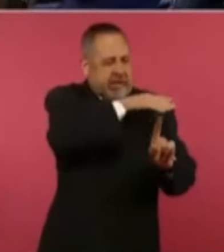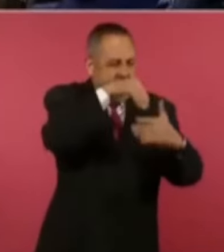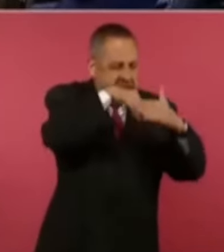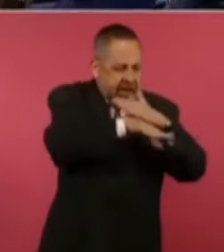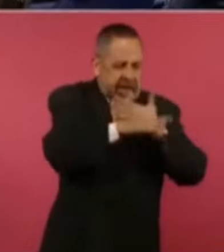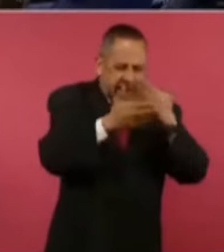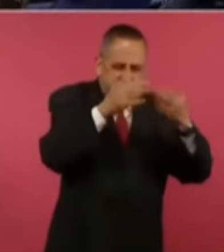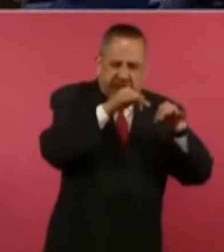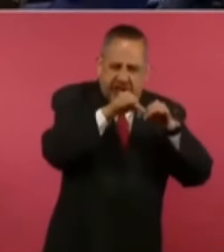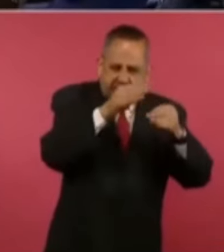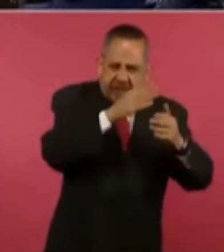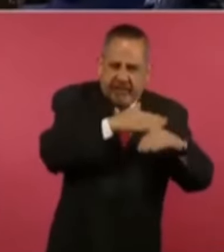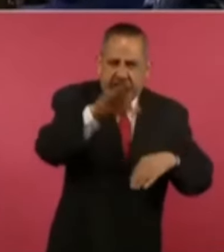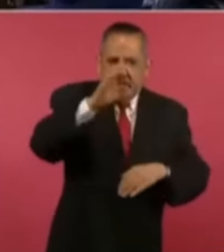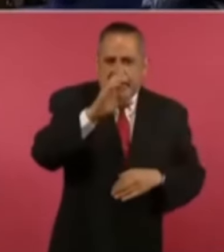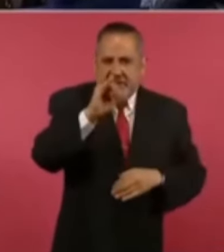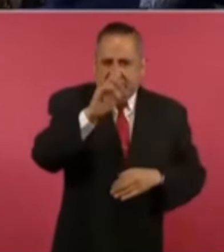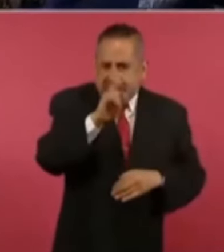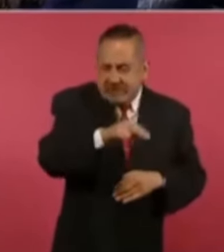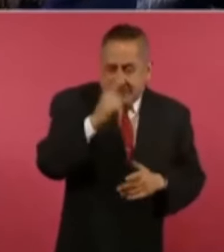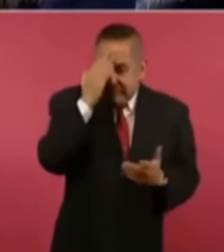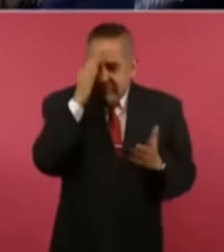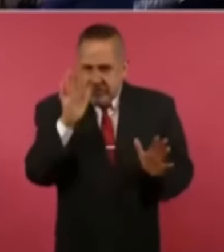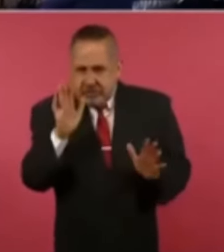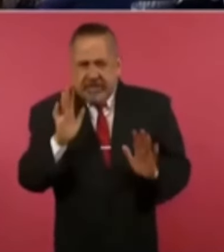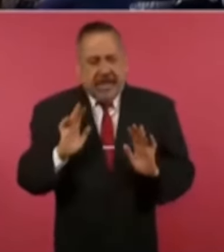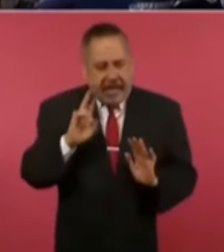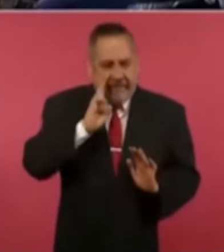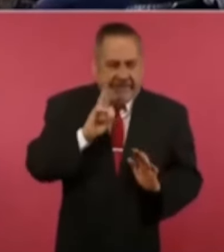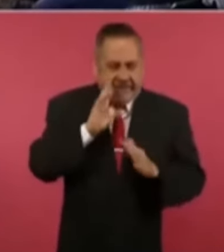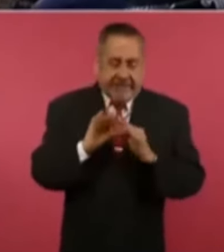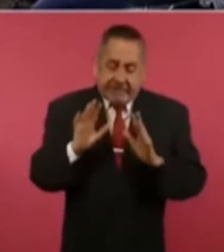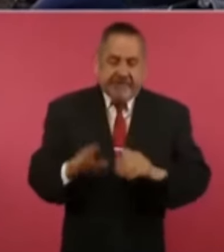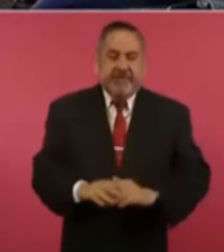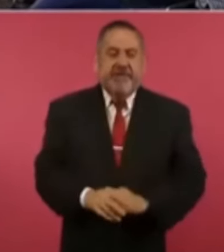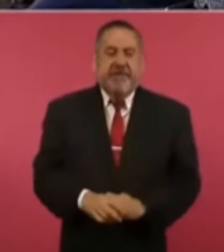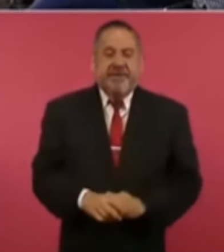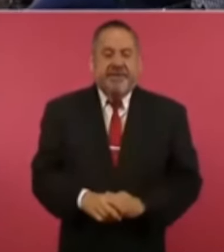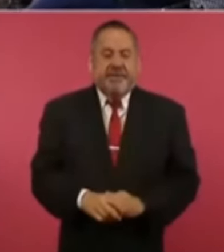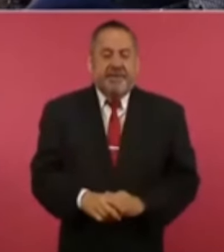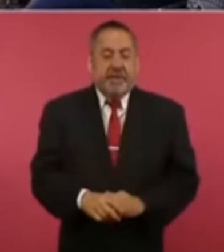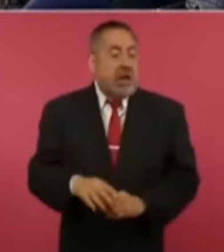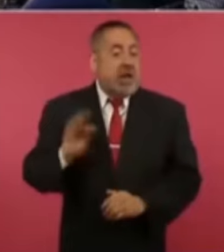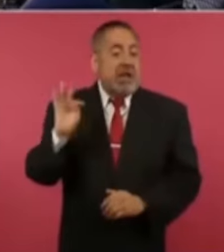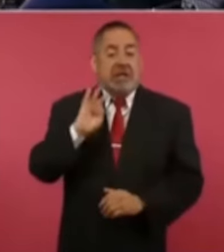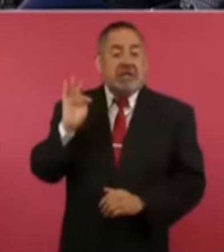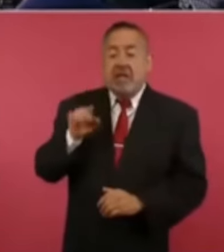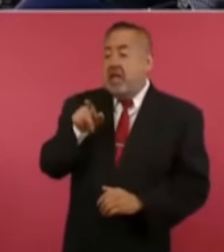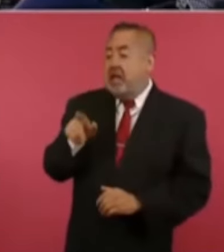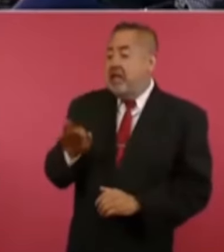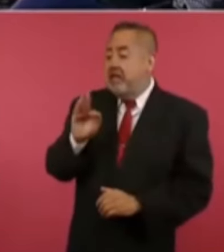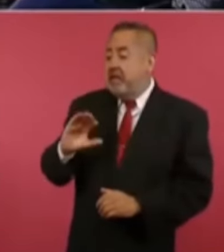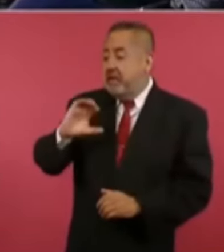eso sería importante que lo aclarara, ¿no? Porque una de esas no sabía.